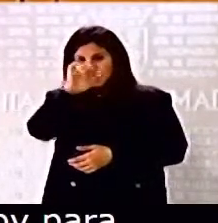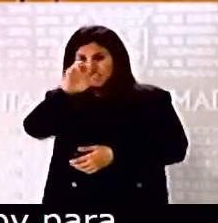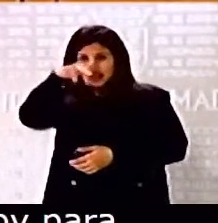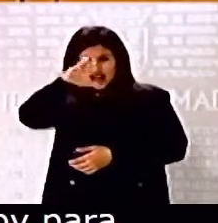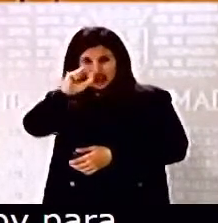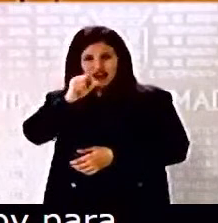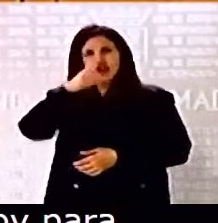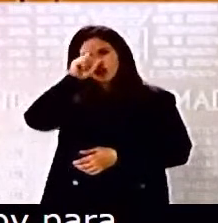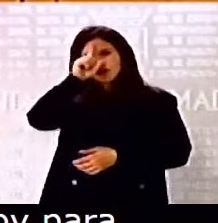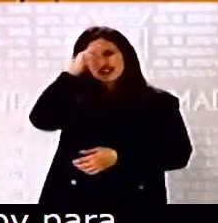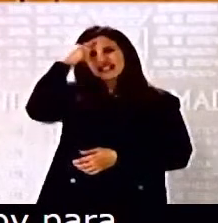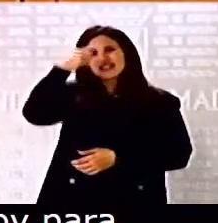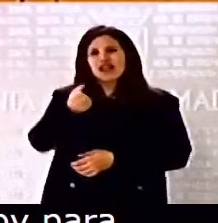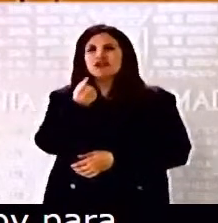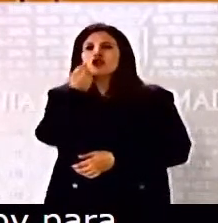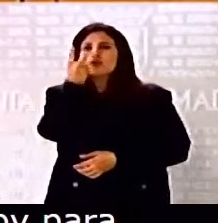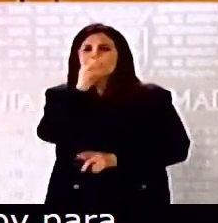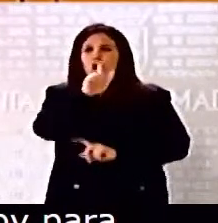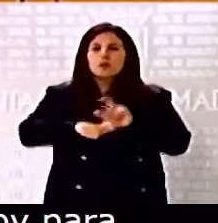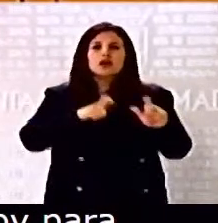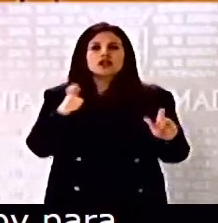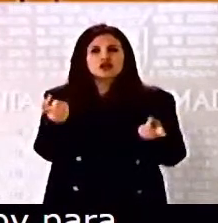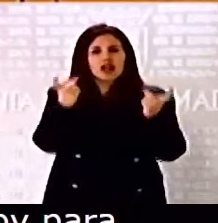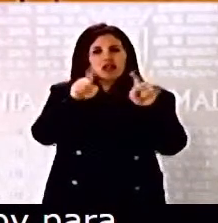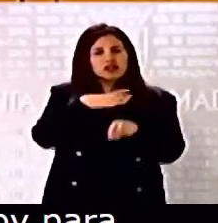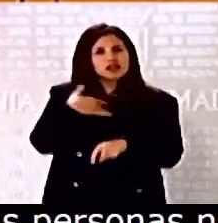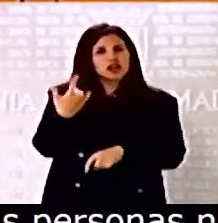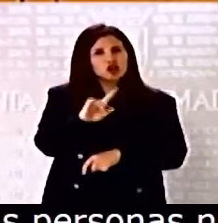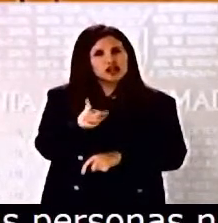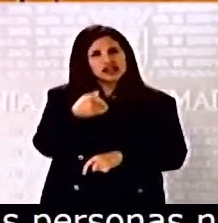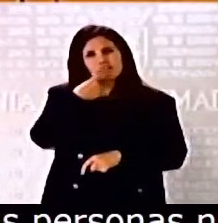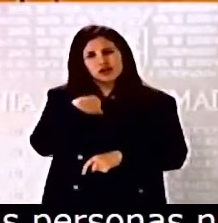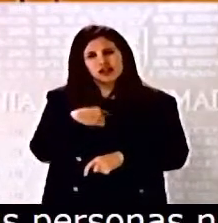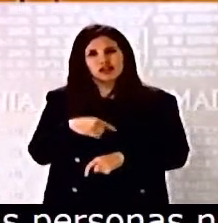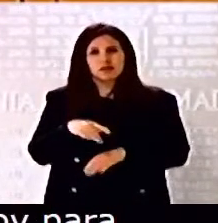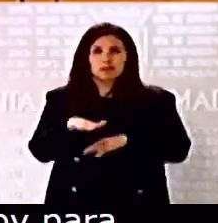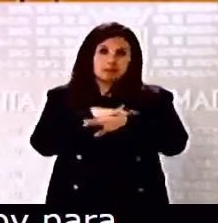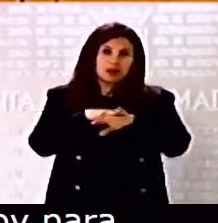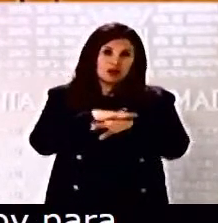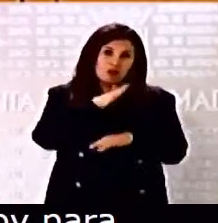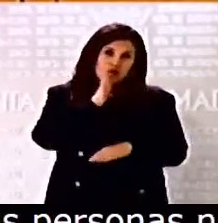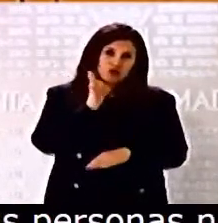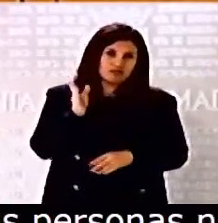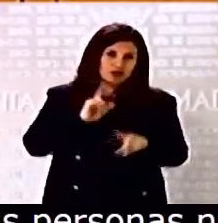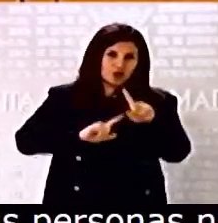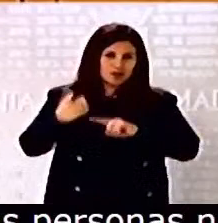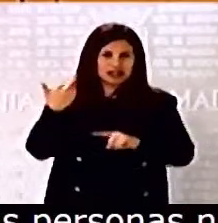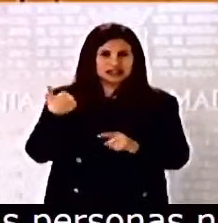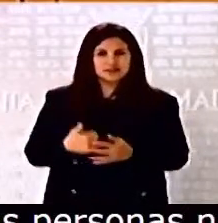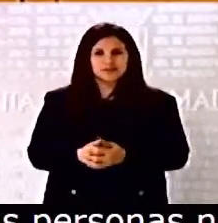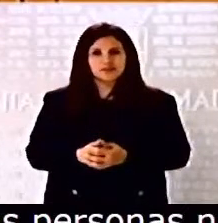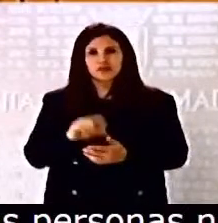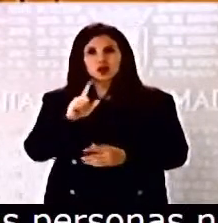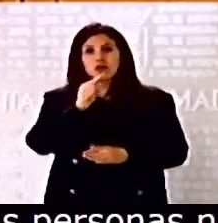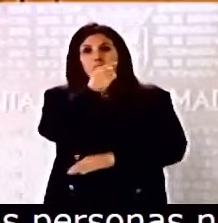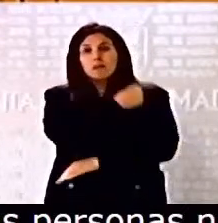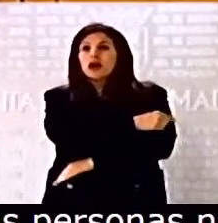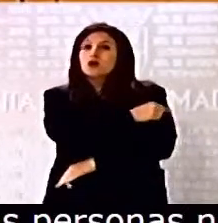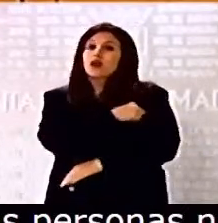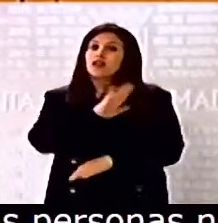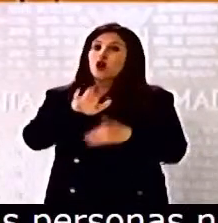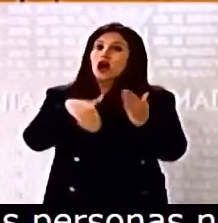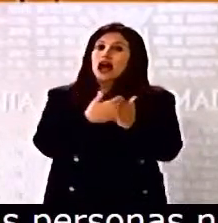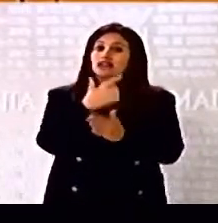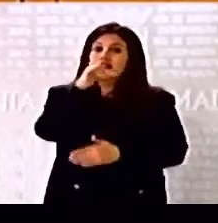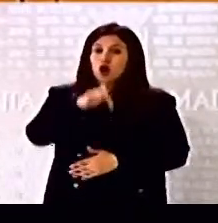de cuántas personas no se han presentado. Gracias y de nuevo. No, la vacunación dura hasta las 20:30 del